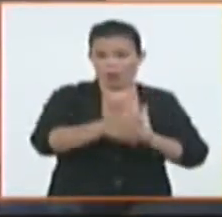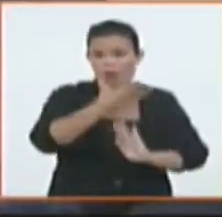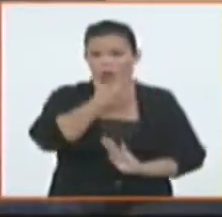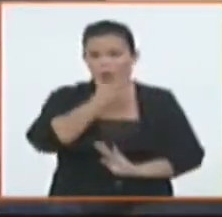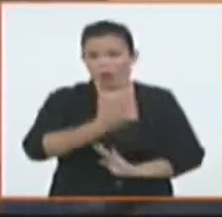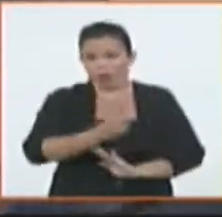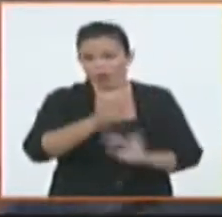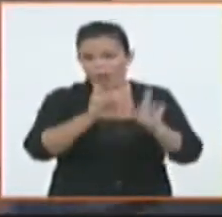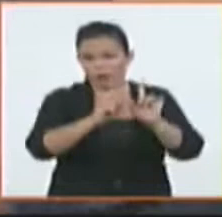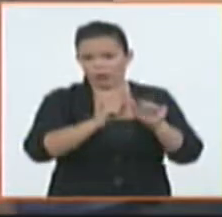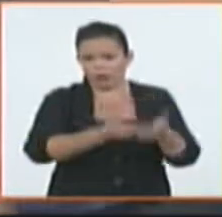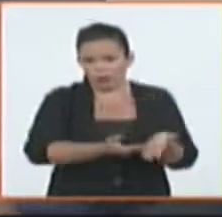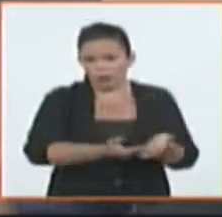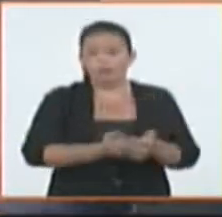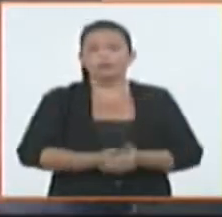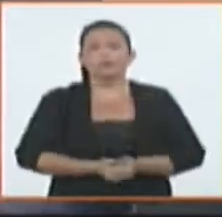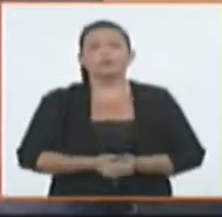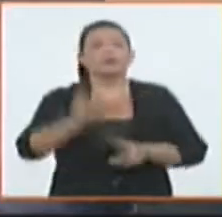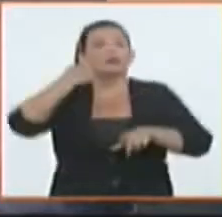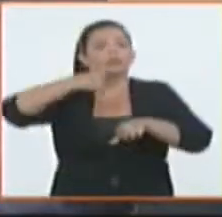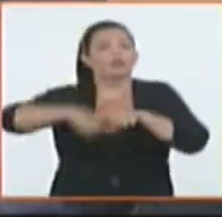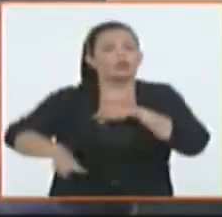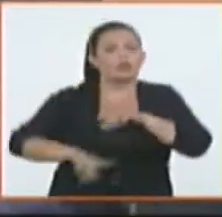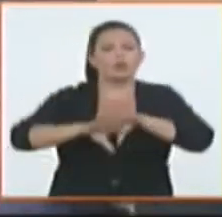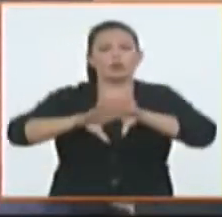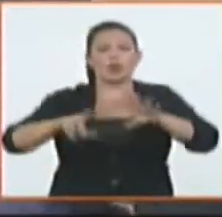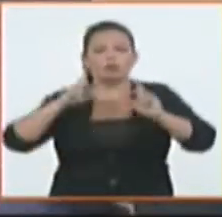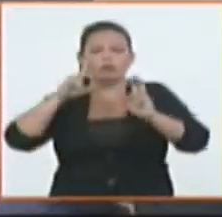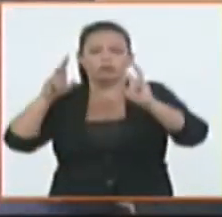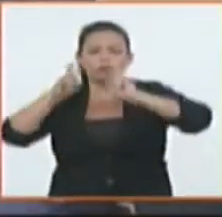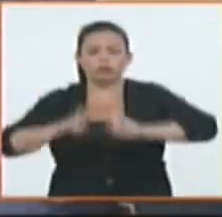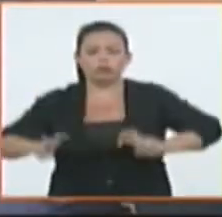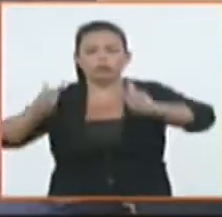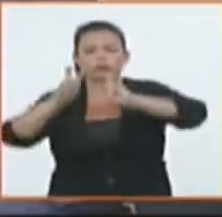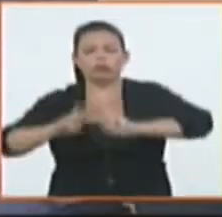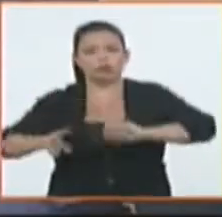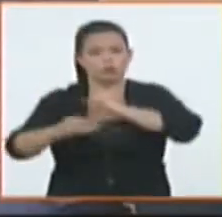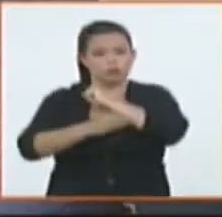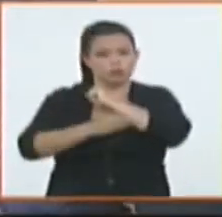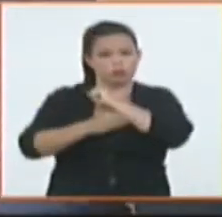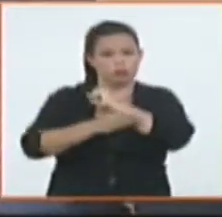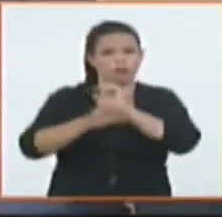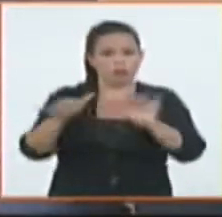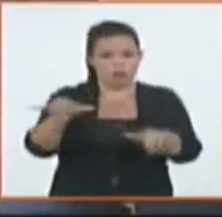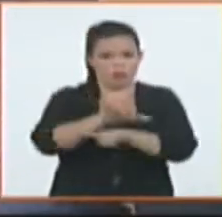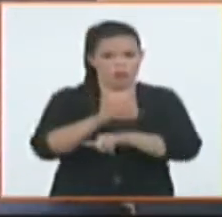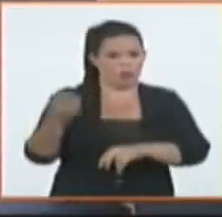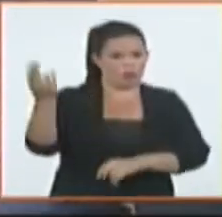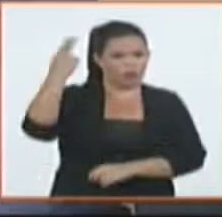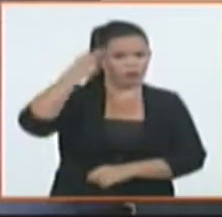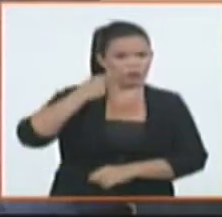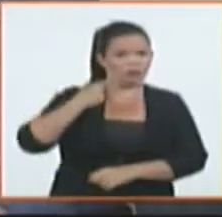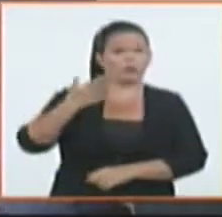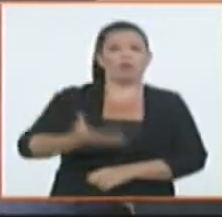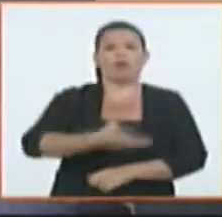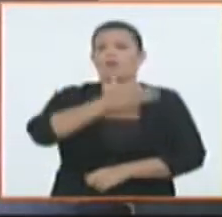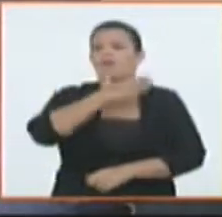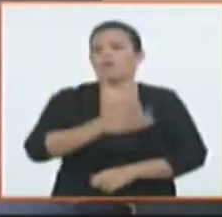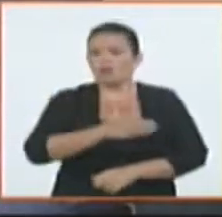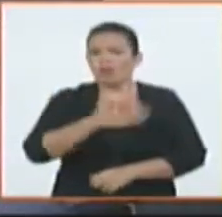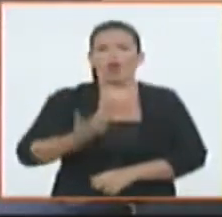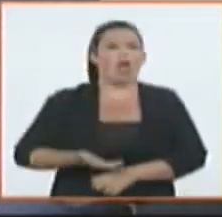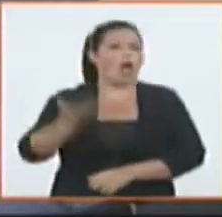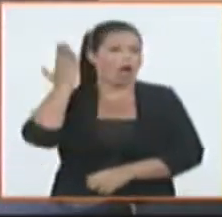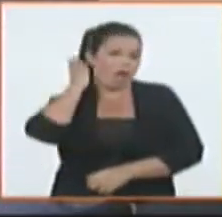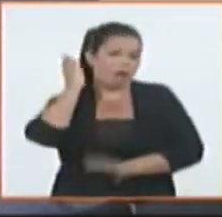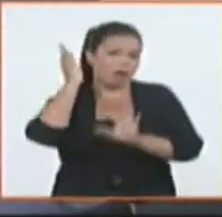que revisarlo. Bueno, hemos estudiado todos los programas que potenció el comandante en jefe, cuáles existen, cuáles no existen, cuáles hay que